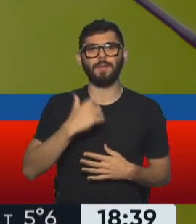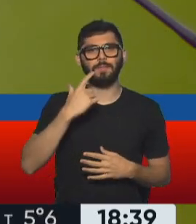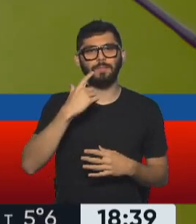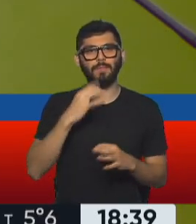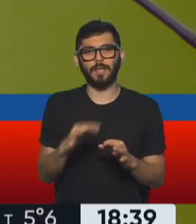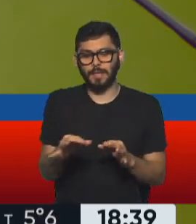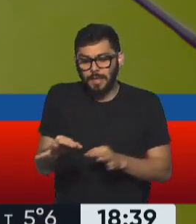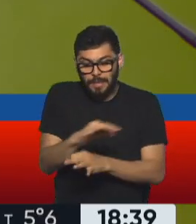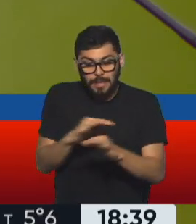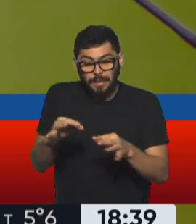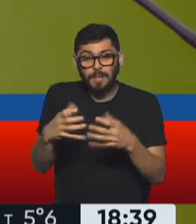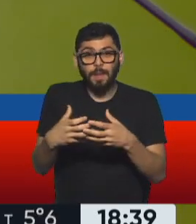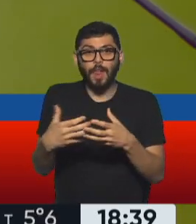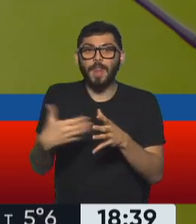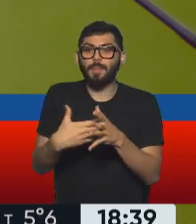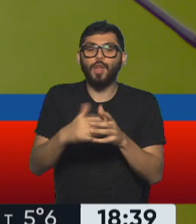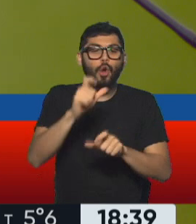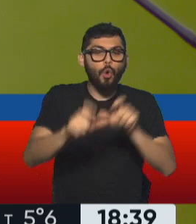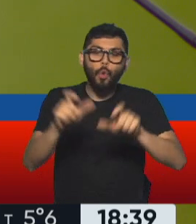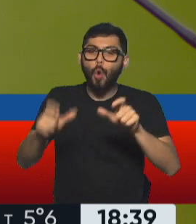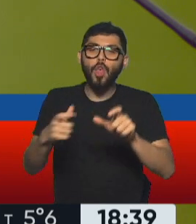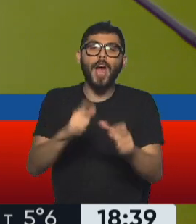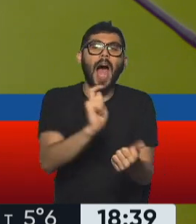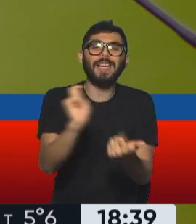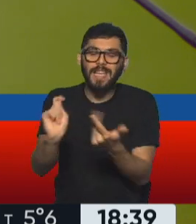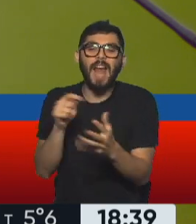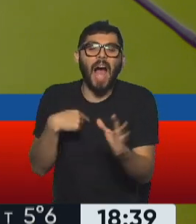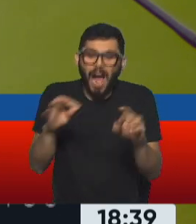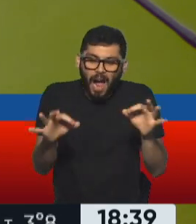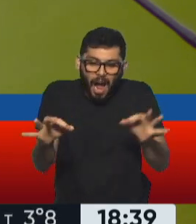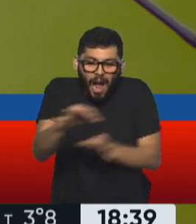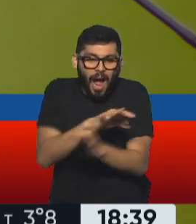lo vas haciendo con los jugadores que tenés. Y esa es la idea.